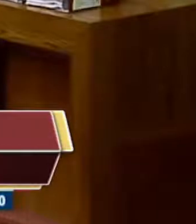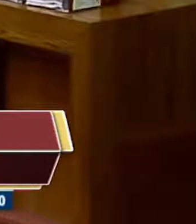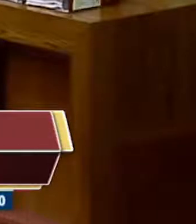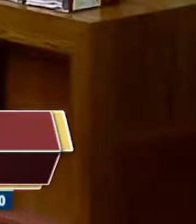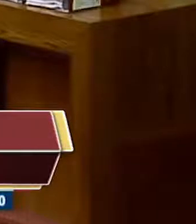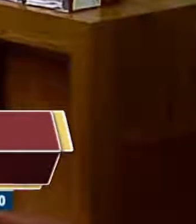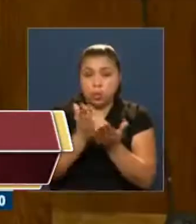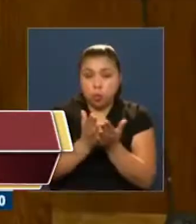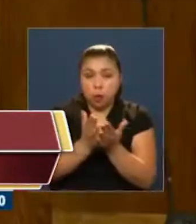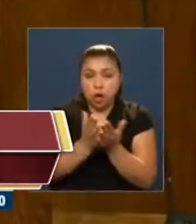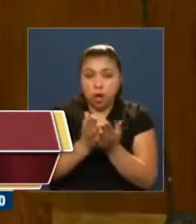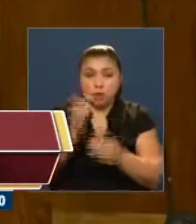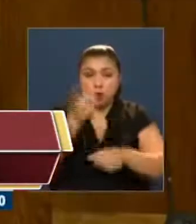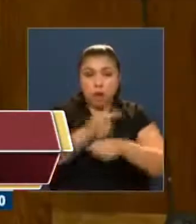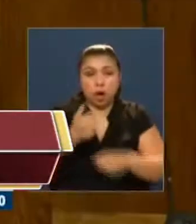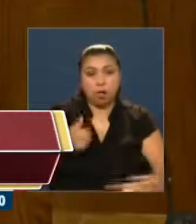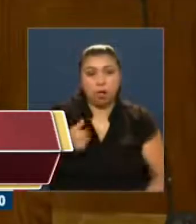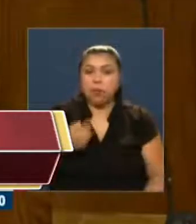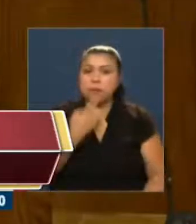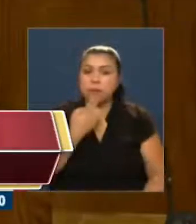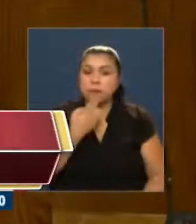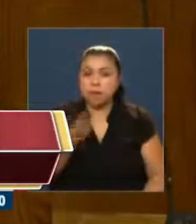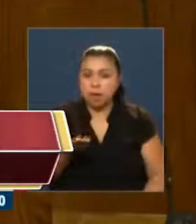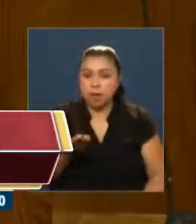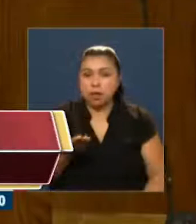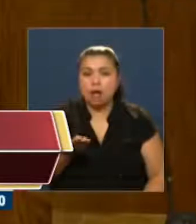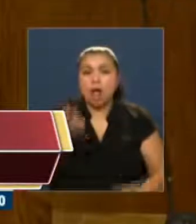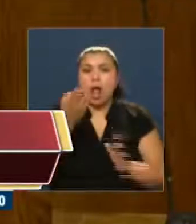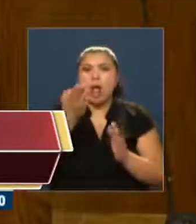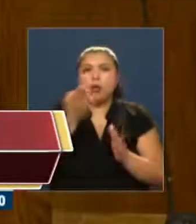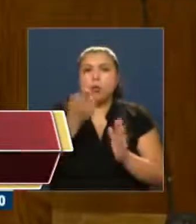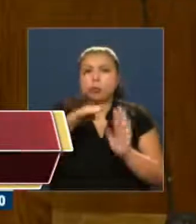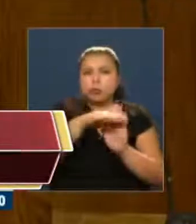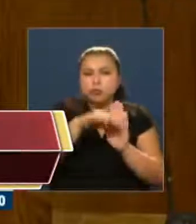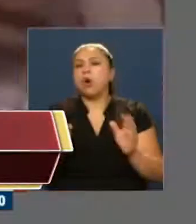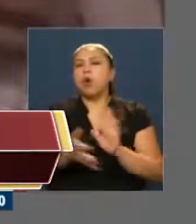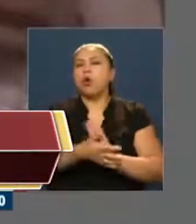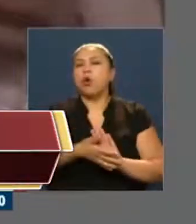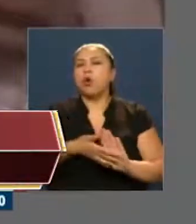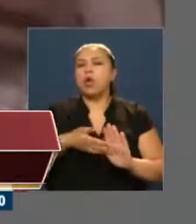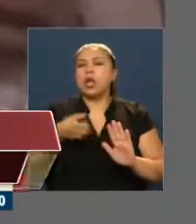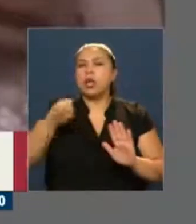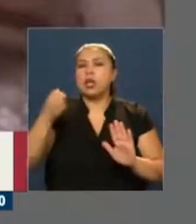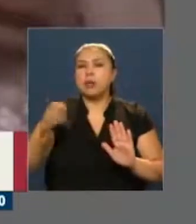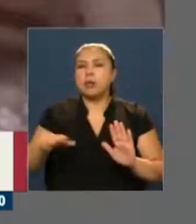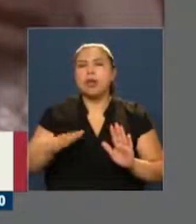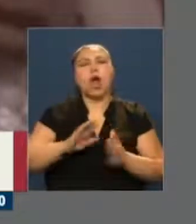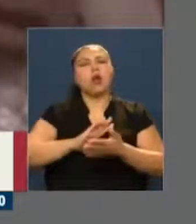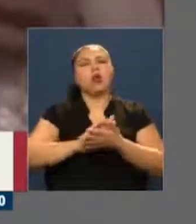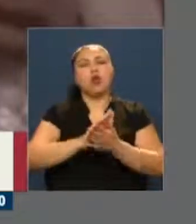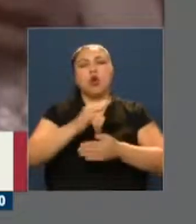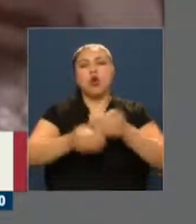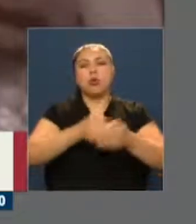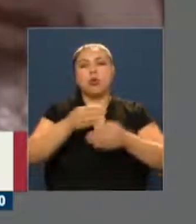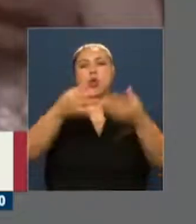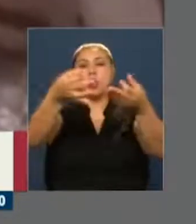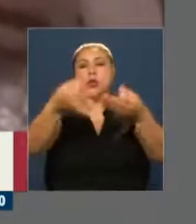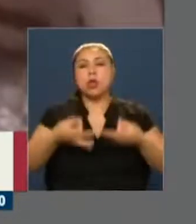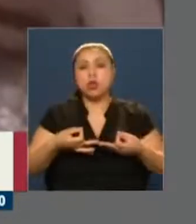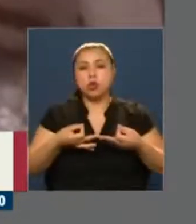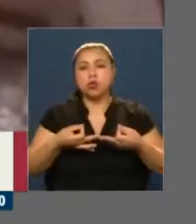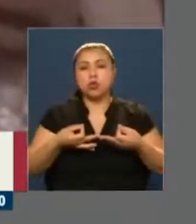en general y despachó al Senado, salvo las normas de quórum, el mensaje que extiende y moderniza la subvención